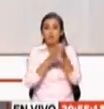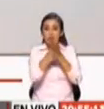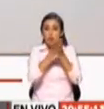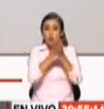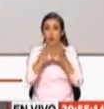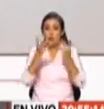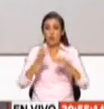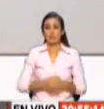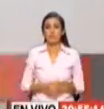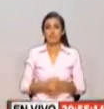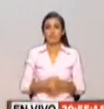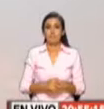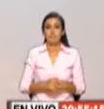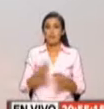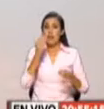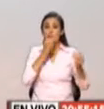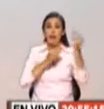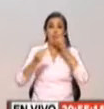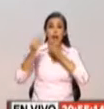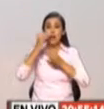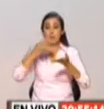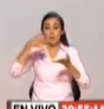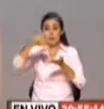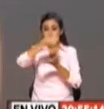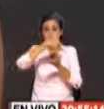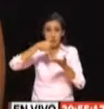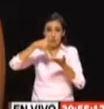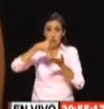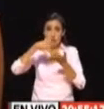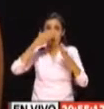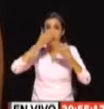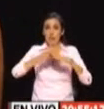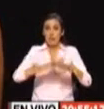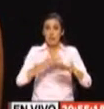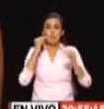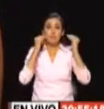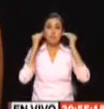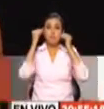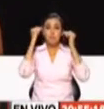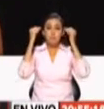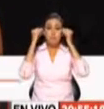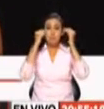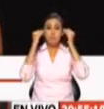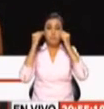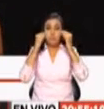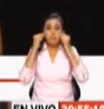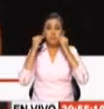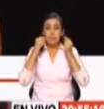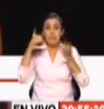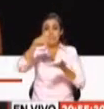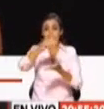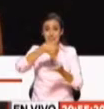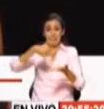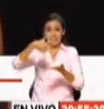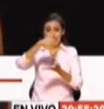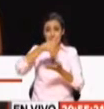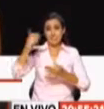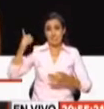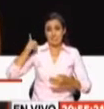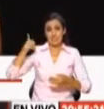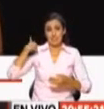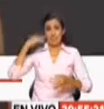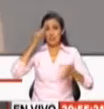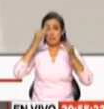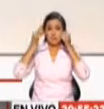Alimentos sin grasa ayudarán a minimizar la aparición de acné. Todo lo que tiene muchísima carga de grasas, como yo digo, la